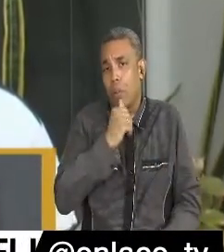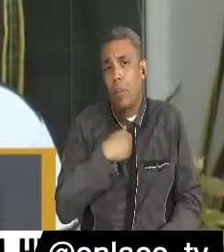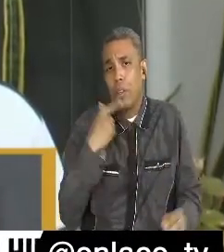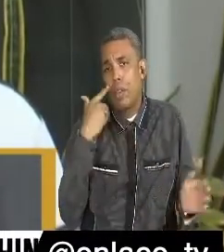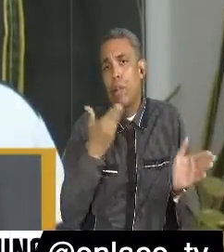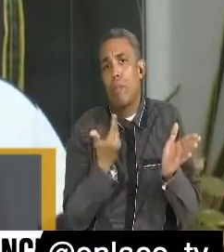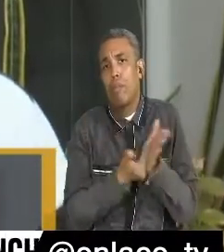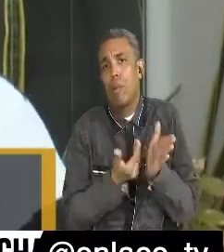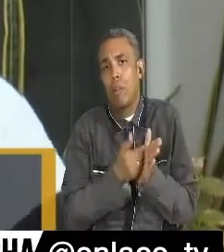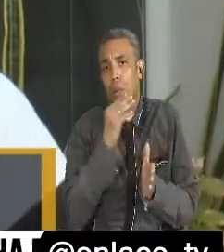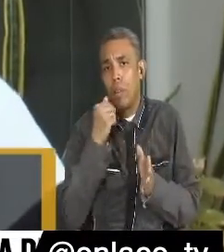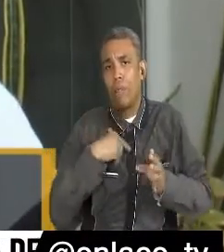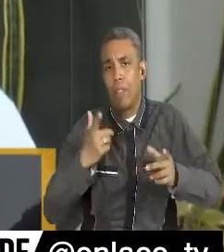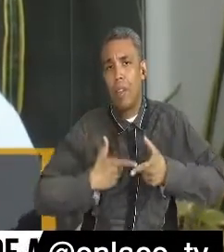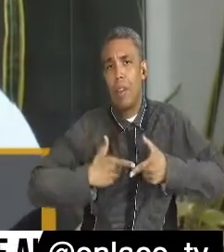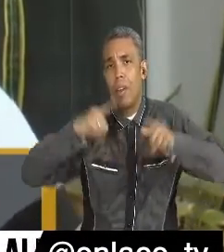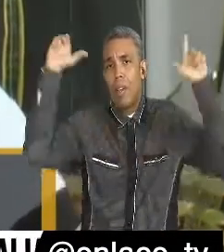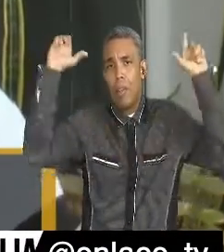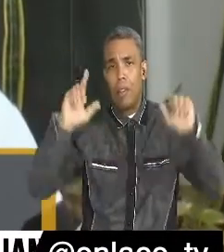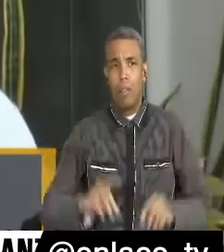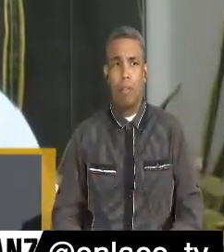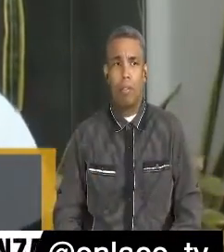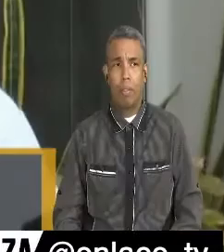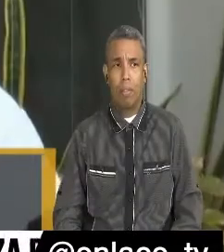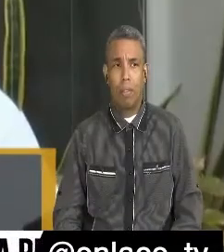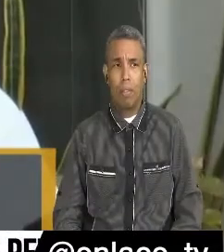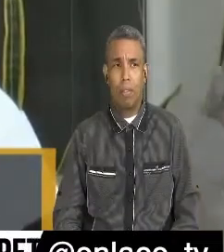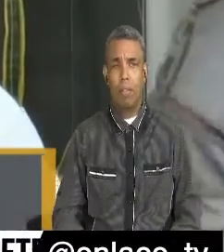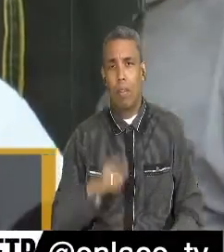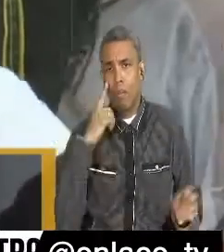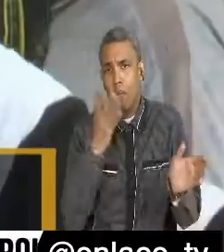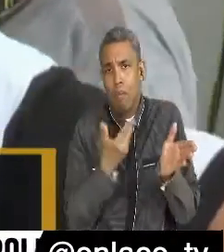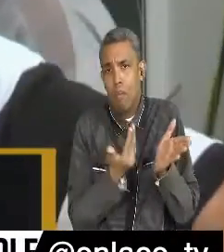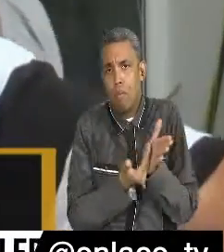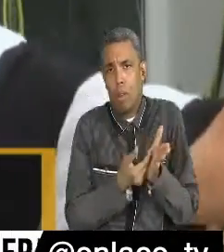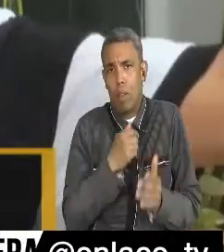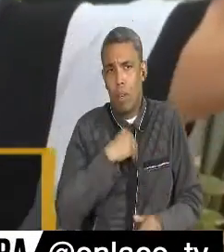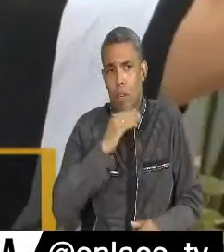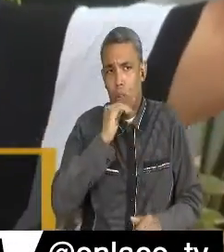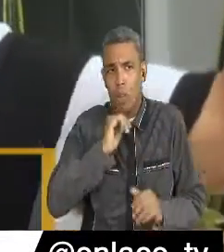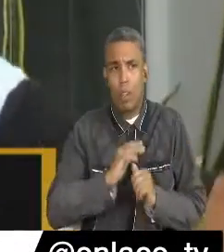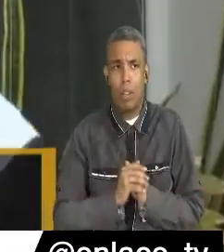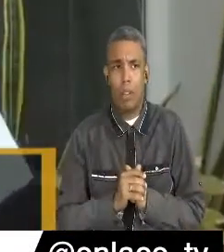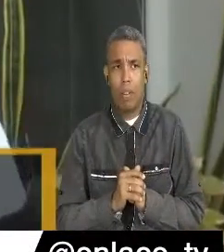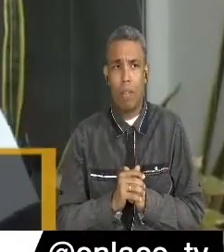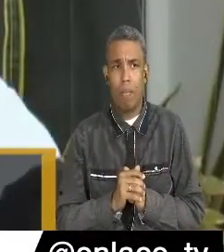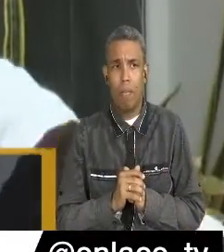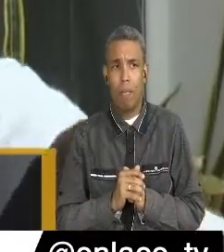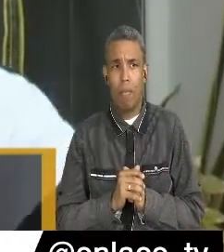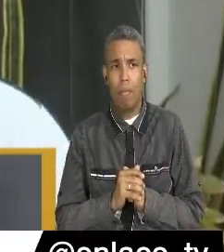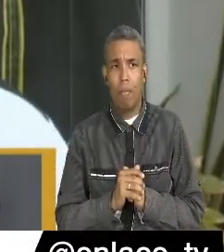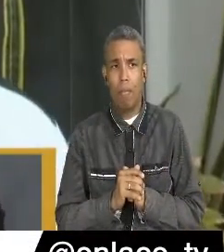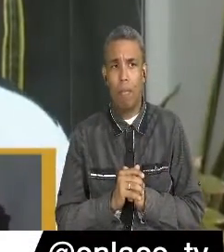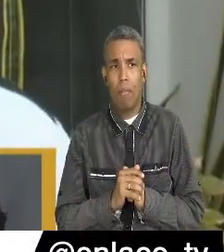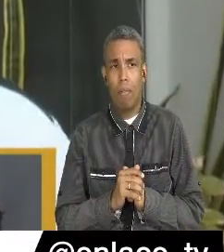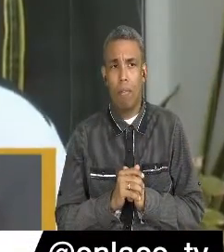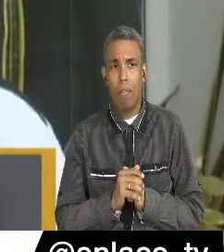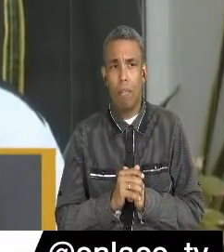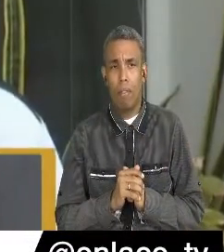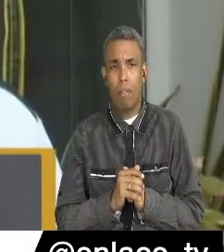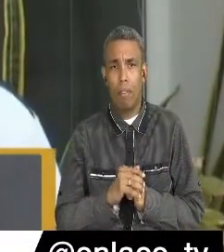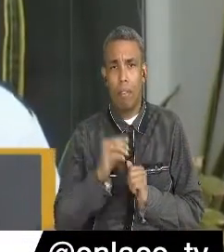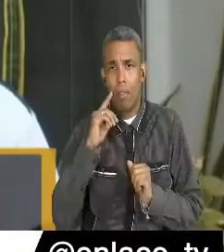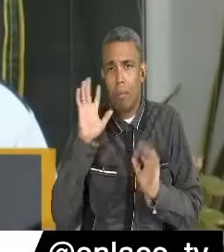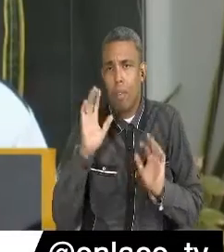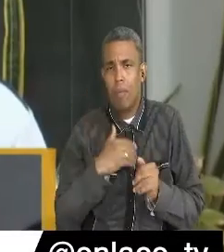retenidos. A pesar de eso, lo suelta porque no hay pruebas y los mandan en unas tanquetas hasta el retén para que se vayan para